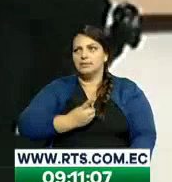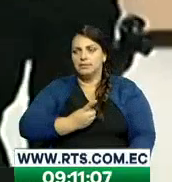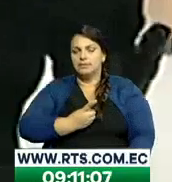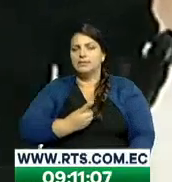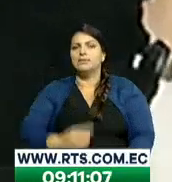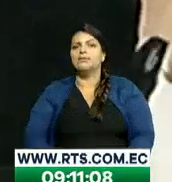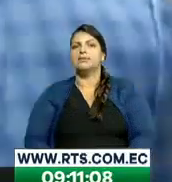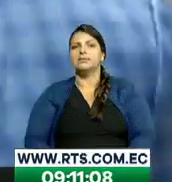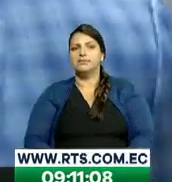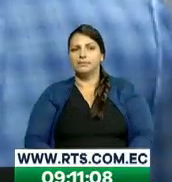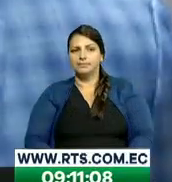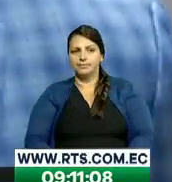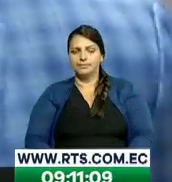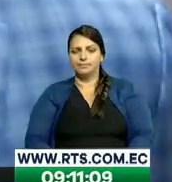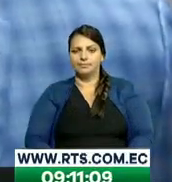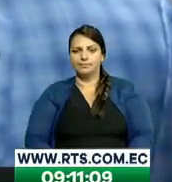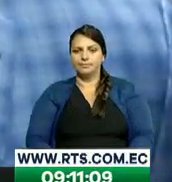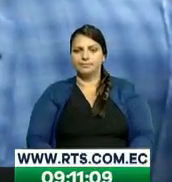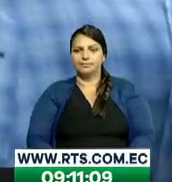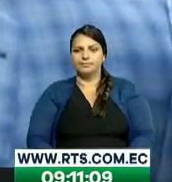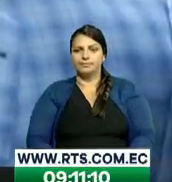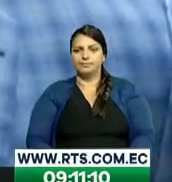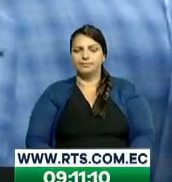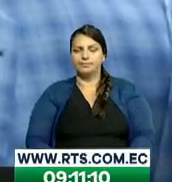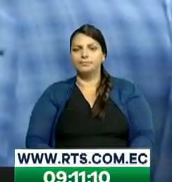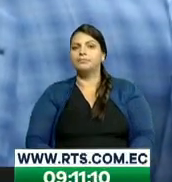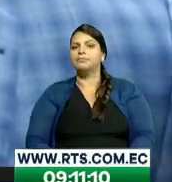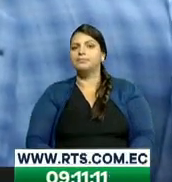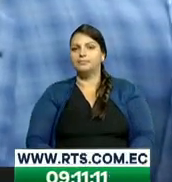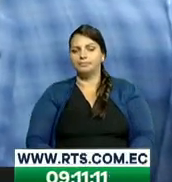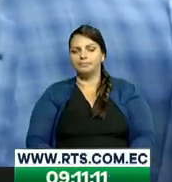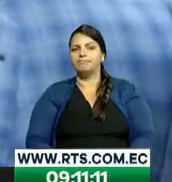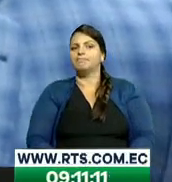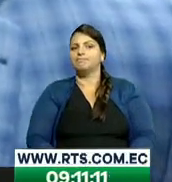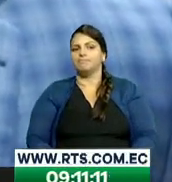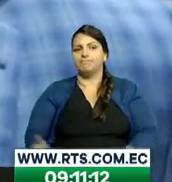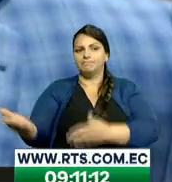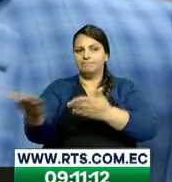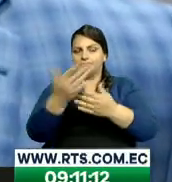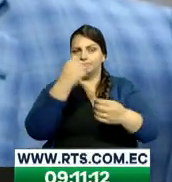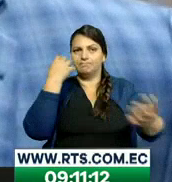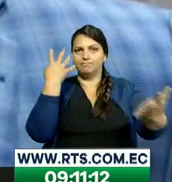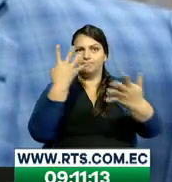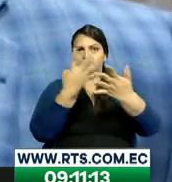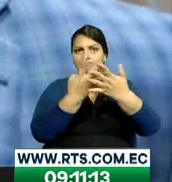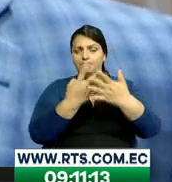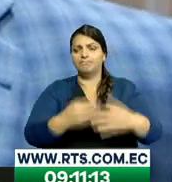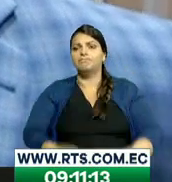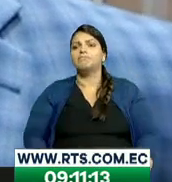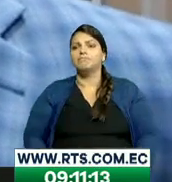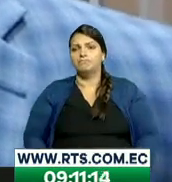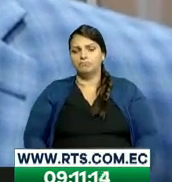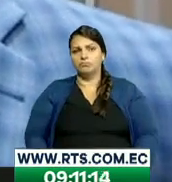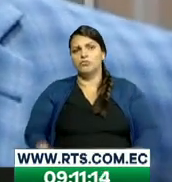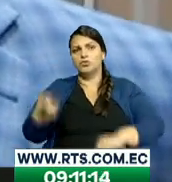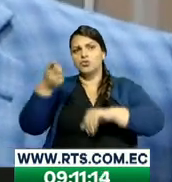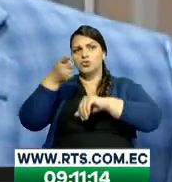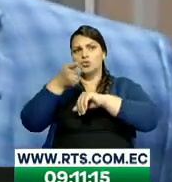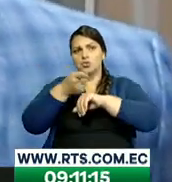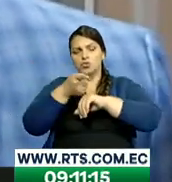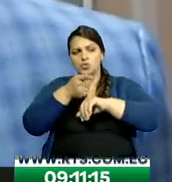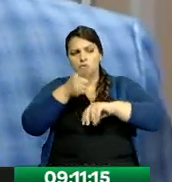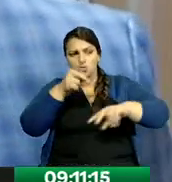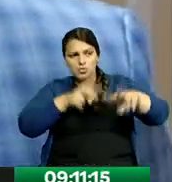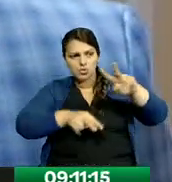procesó por un presunto delito de delincuencia organizada, en donde fiscalía solicitó una medida restrictiva de libertad.